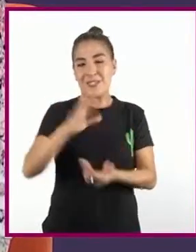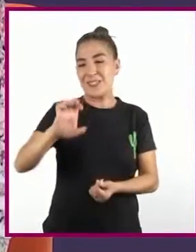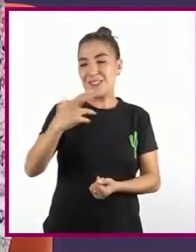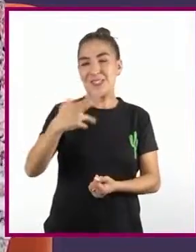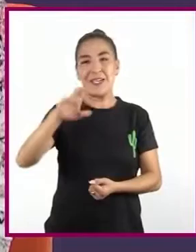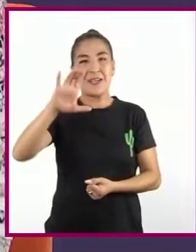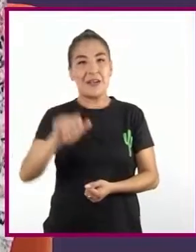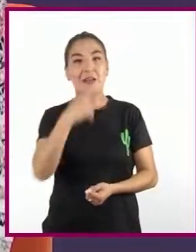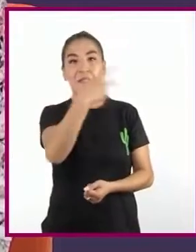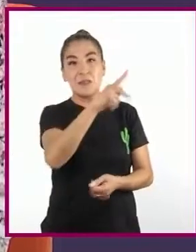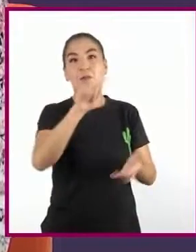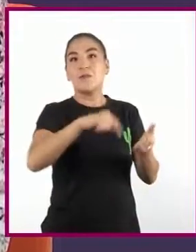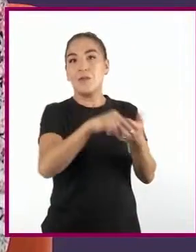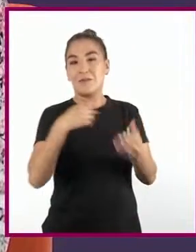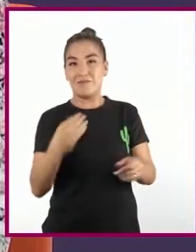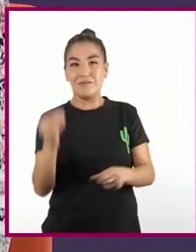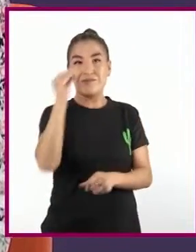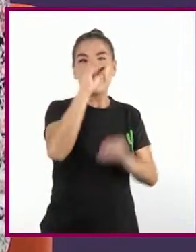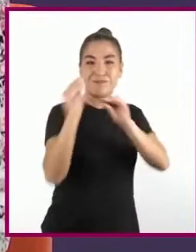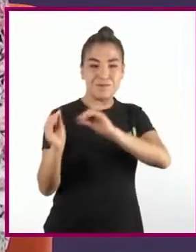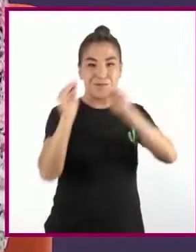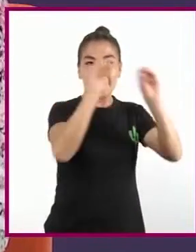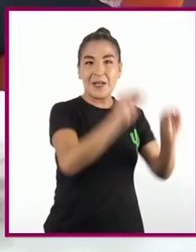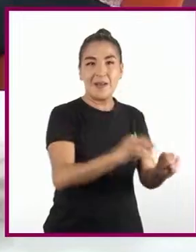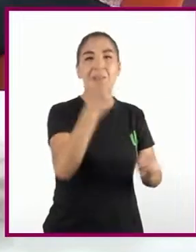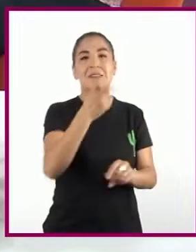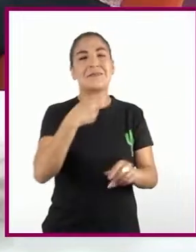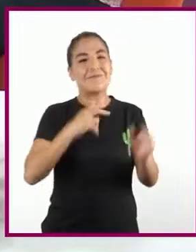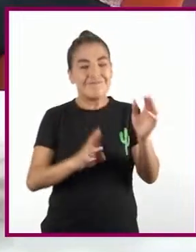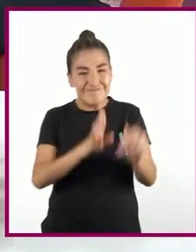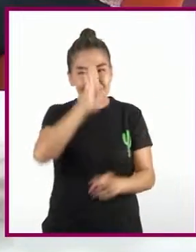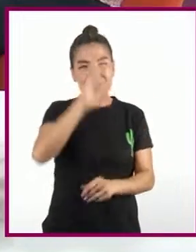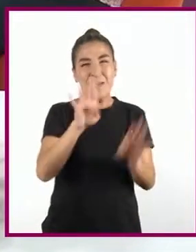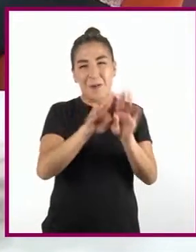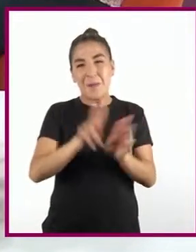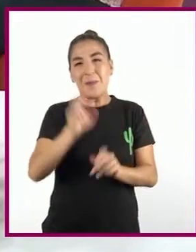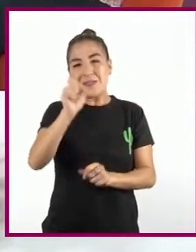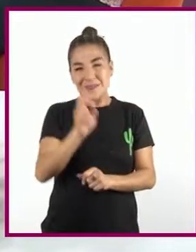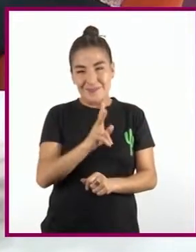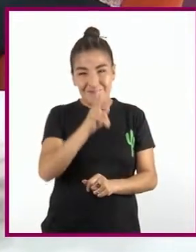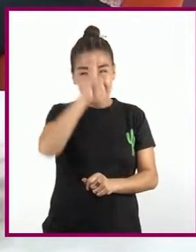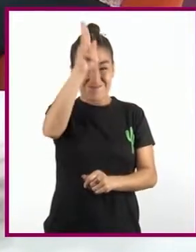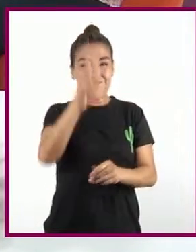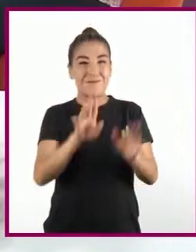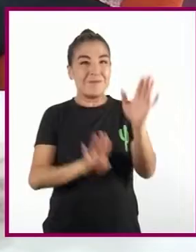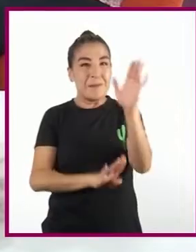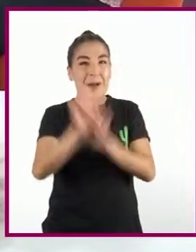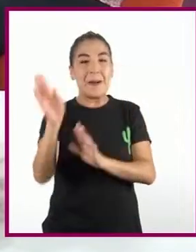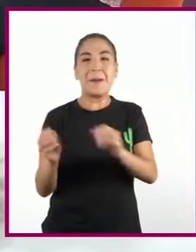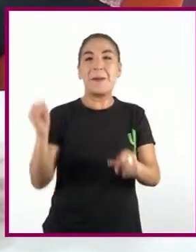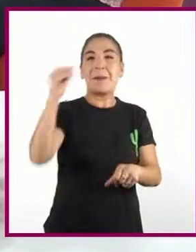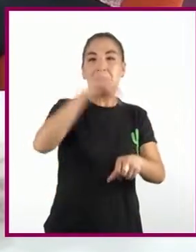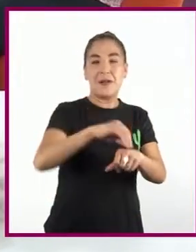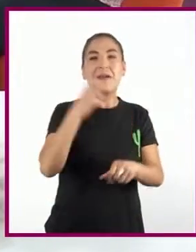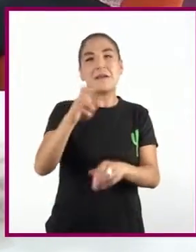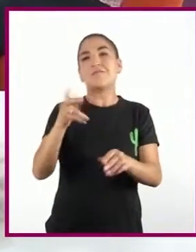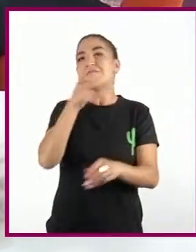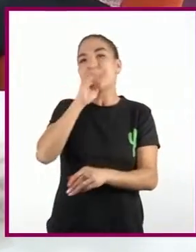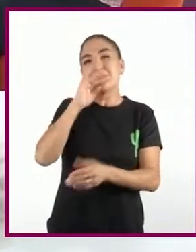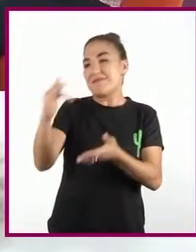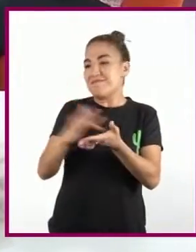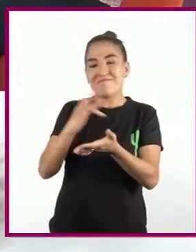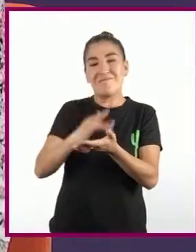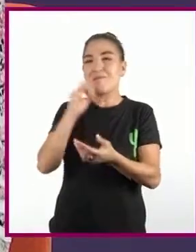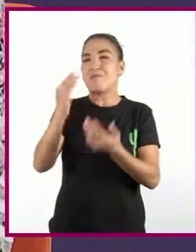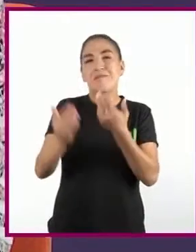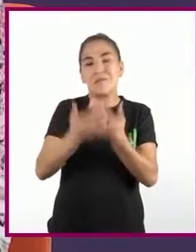el reto a vencer. Finalmente pues ellos no fueron de momento el apoyo que yo quería, pero ya después